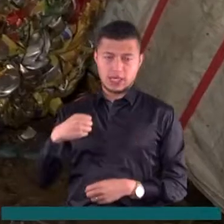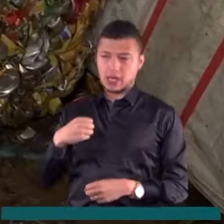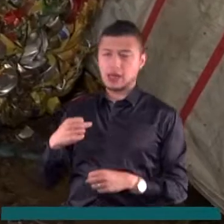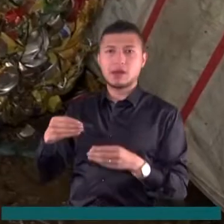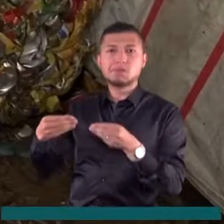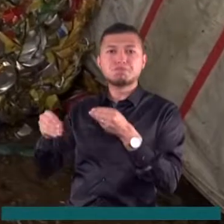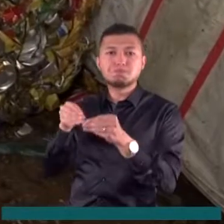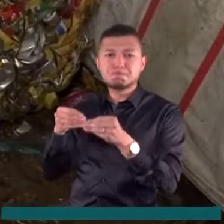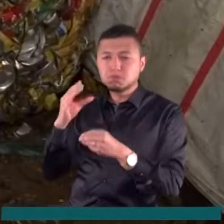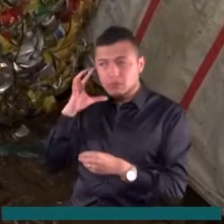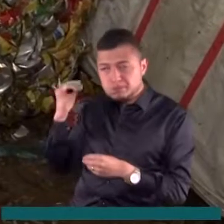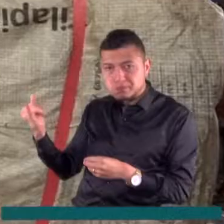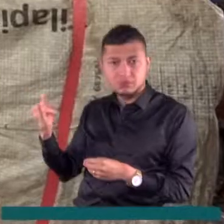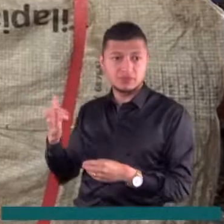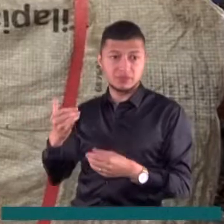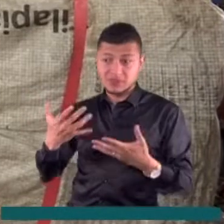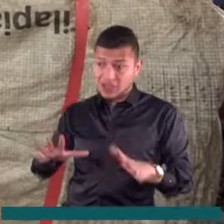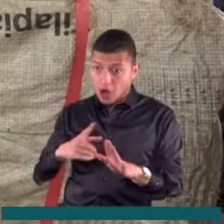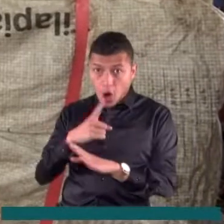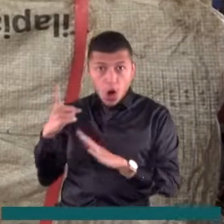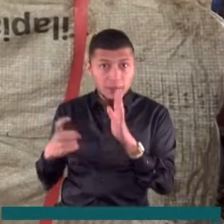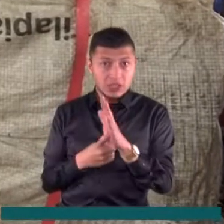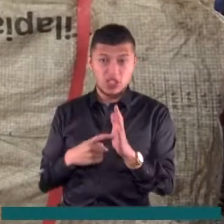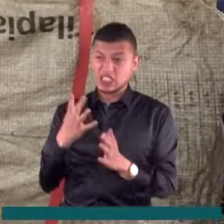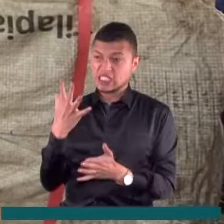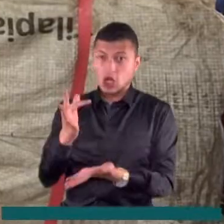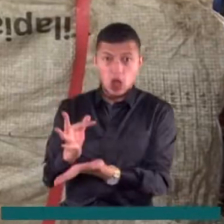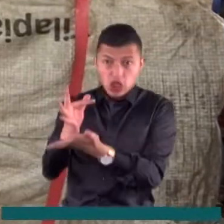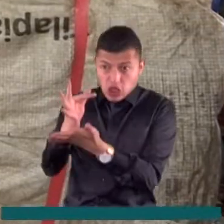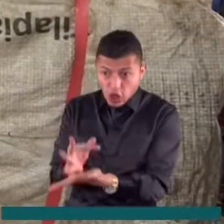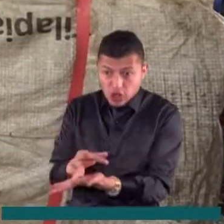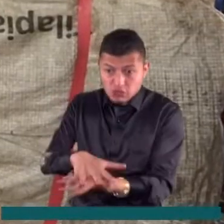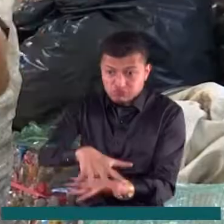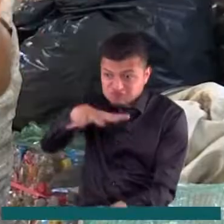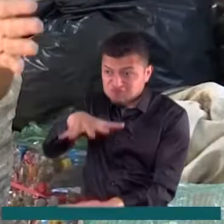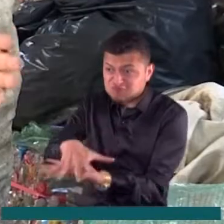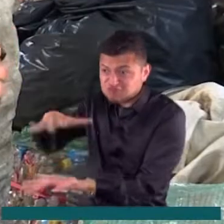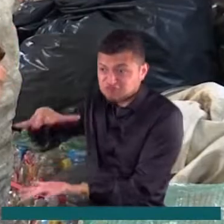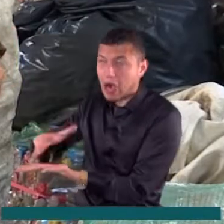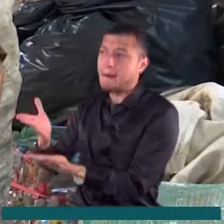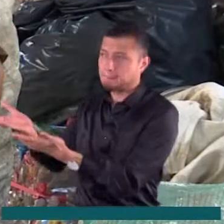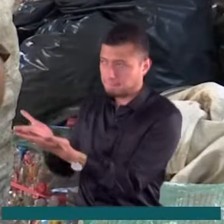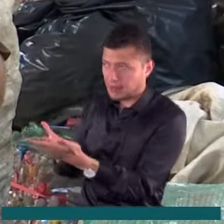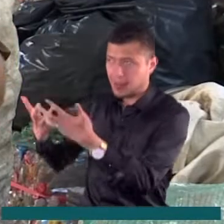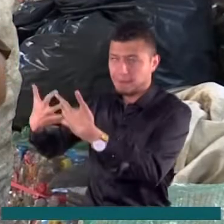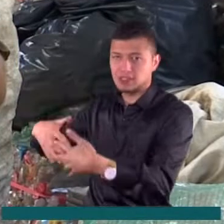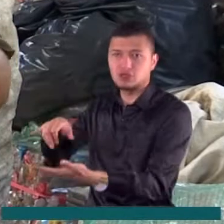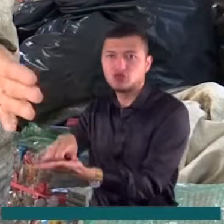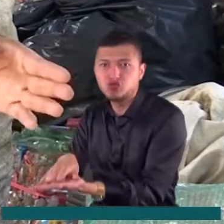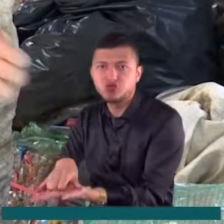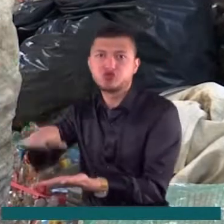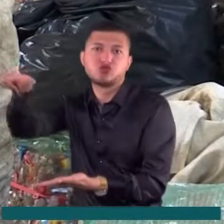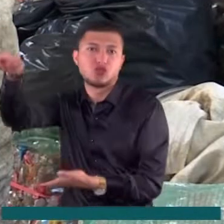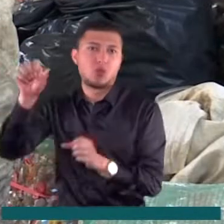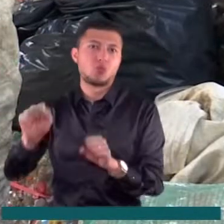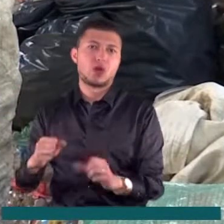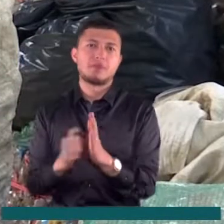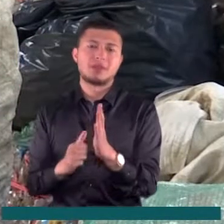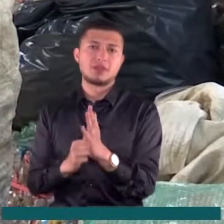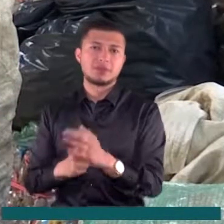plata cuando uno ya tiene completada por lo menos cinco toneladas ya uno pide el cupo a la empresaria para